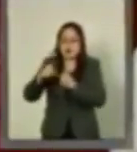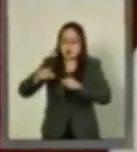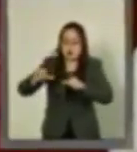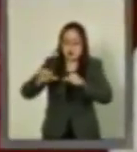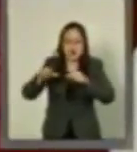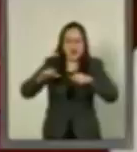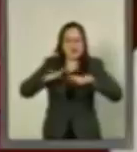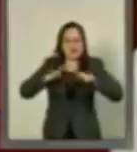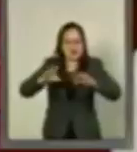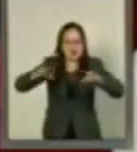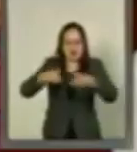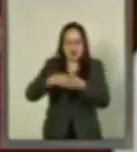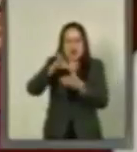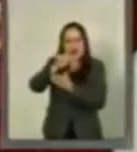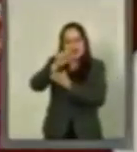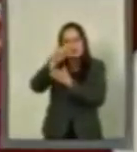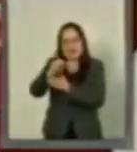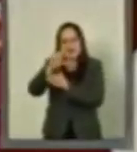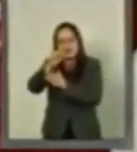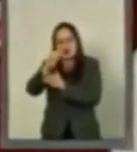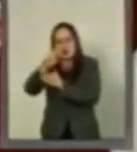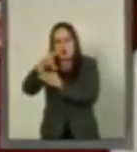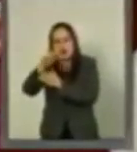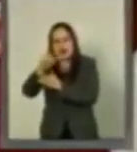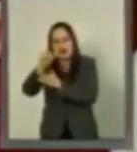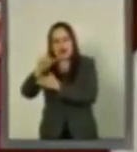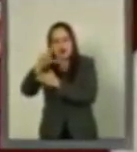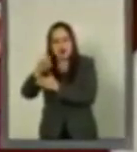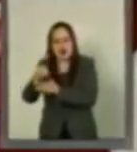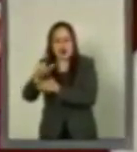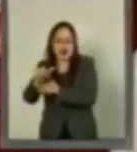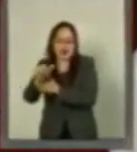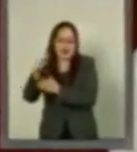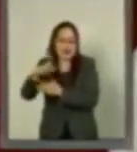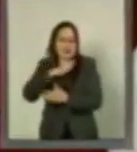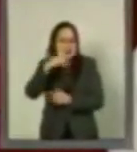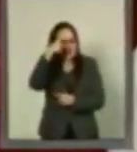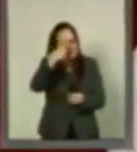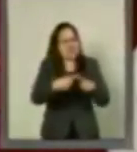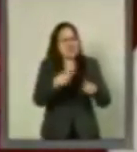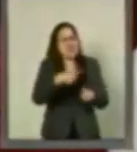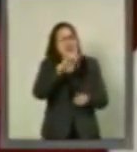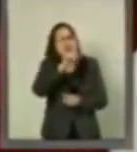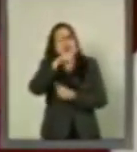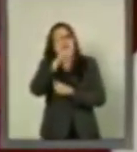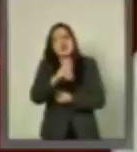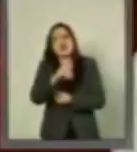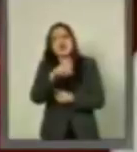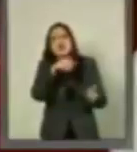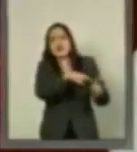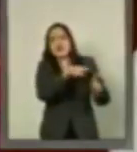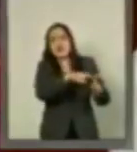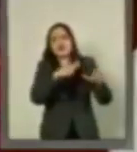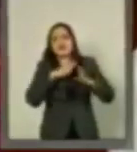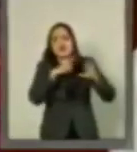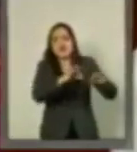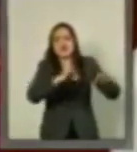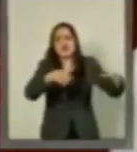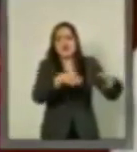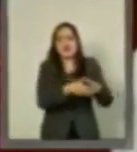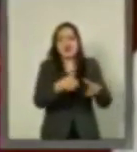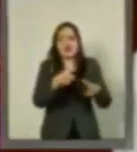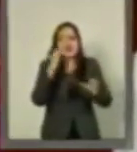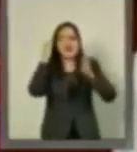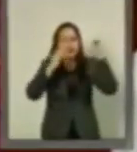Roca. ¿Sabe quién es Alberto Kibrit, señor? Kibrit, perdón. Le voy a dar el dato. Él fue fundador de la